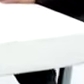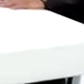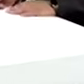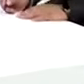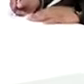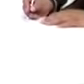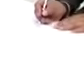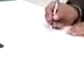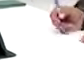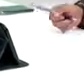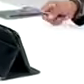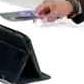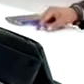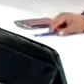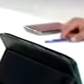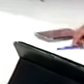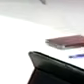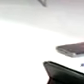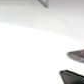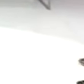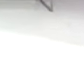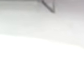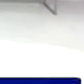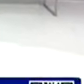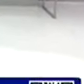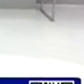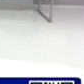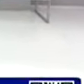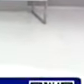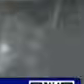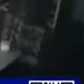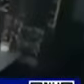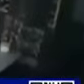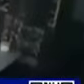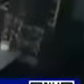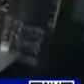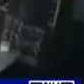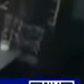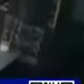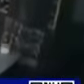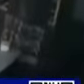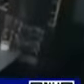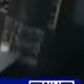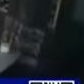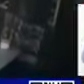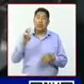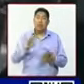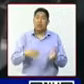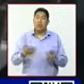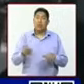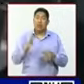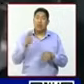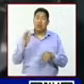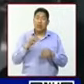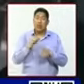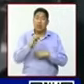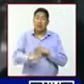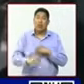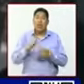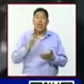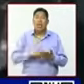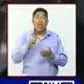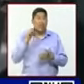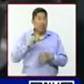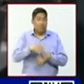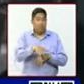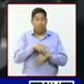Del sismo que se produjo en el noroeste de China, que ha causado hasta el momento 127 muertos y más de 500 heridos. Este sismo ha